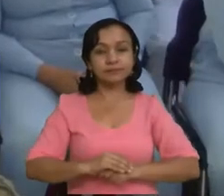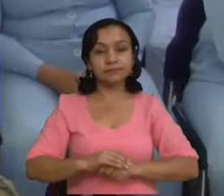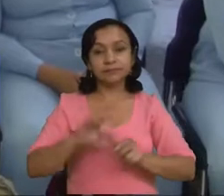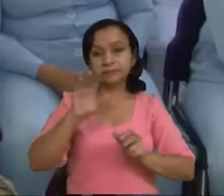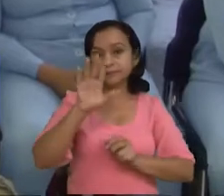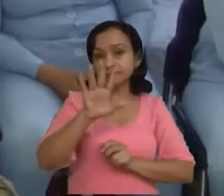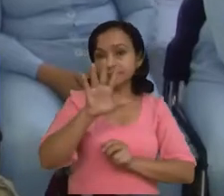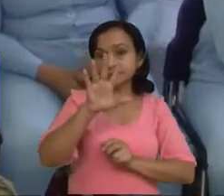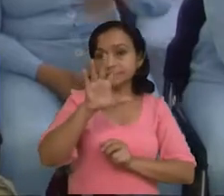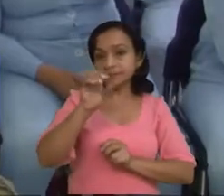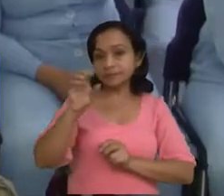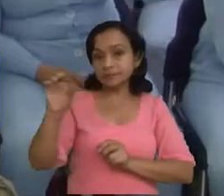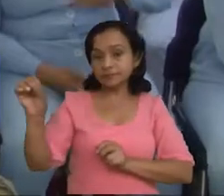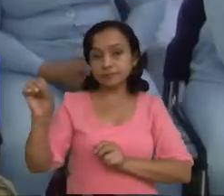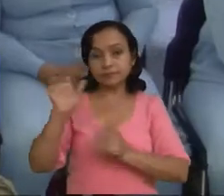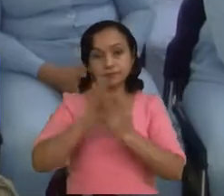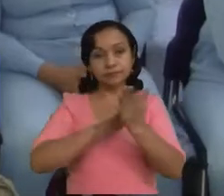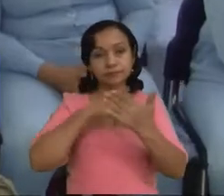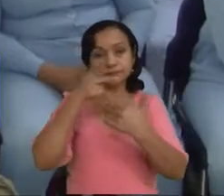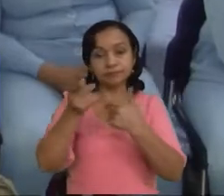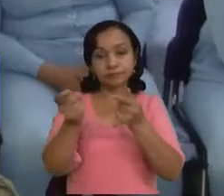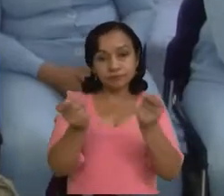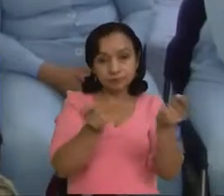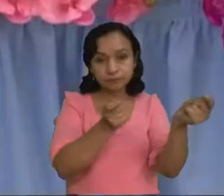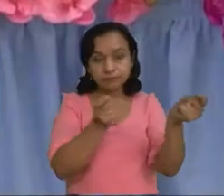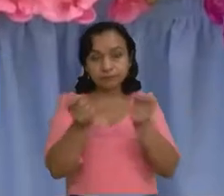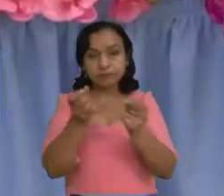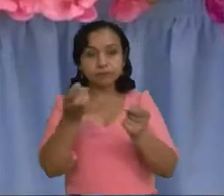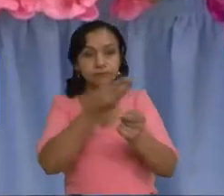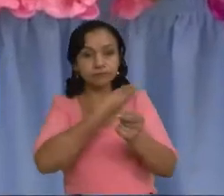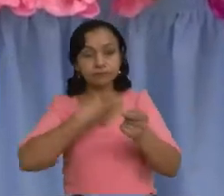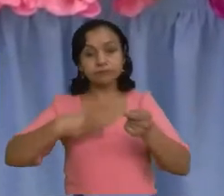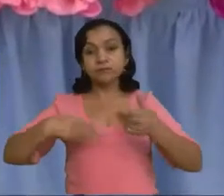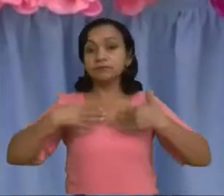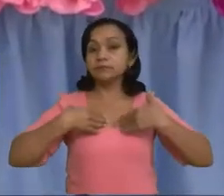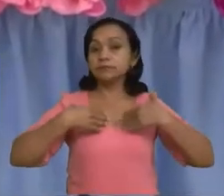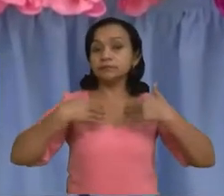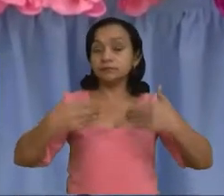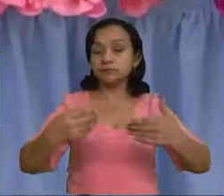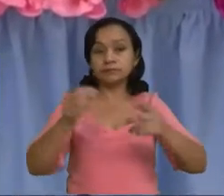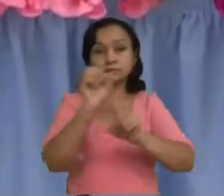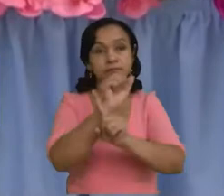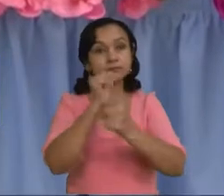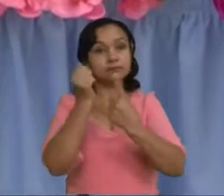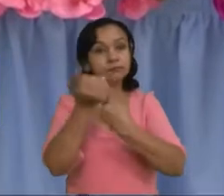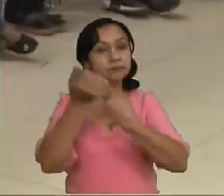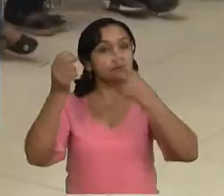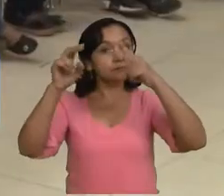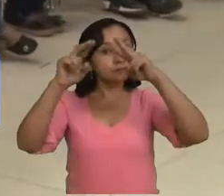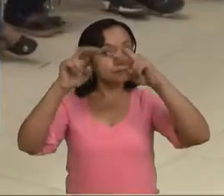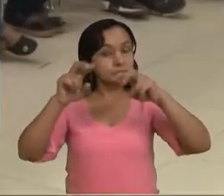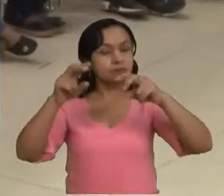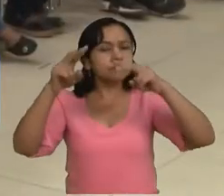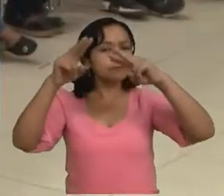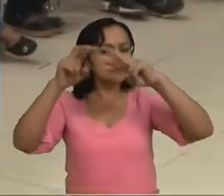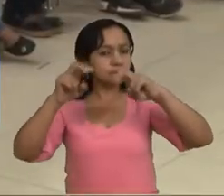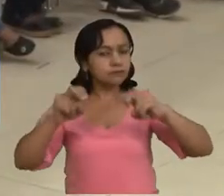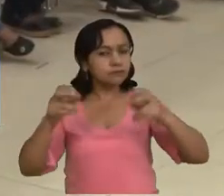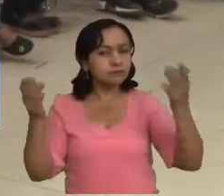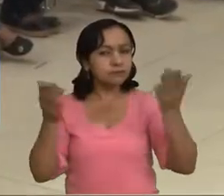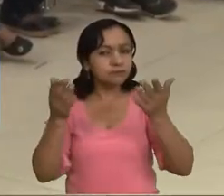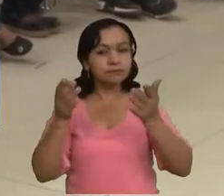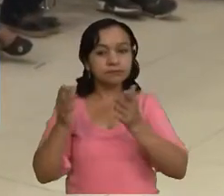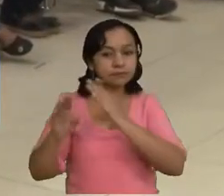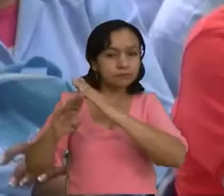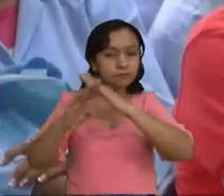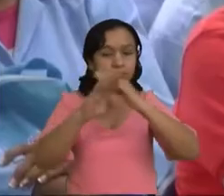500 brigadistas del programa de control vectorial del MINSA realizaron una asamblea evaluativa para analizar los avances en la lucha